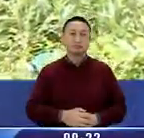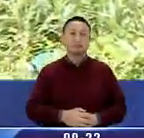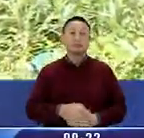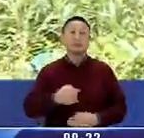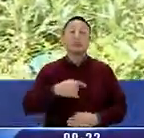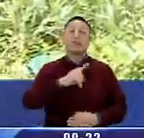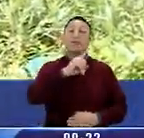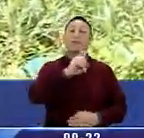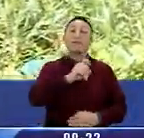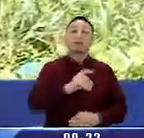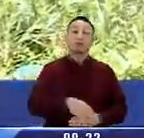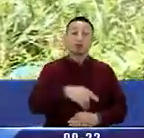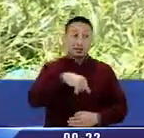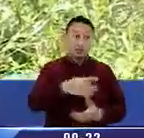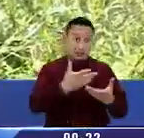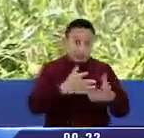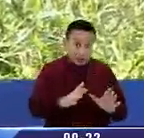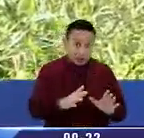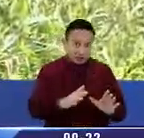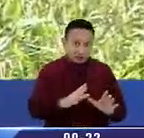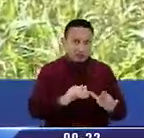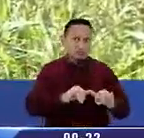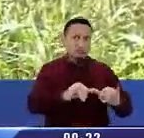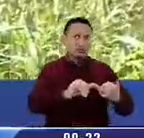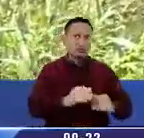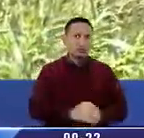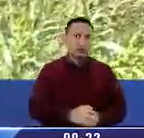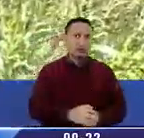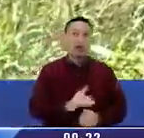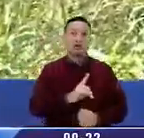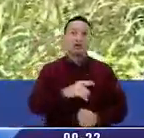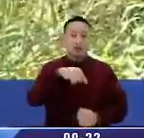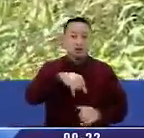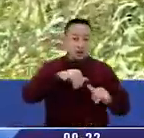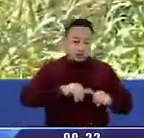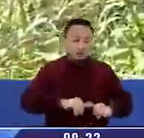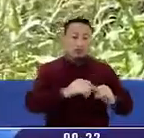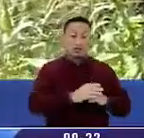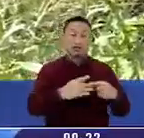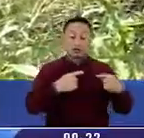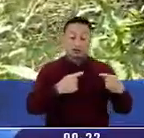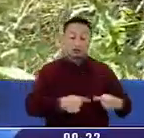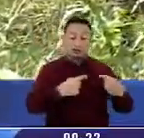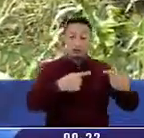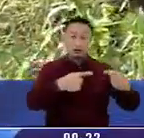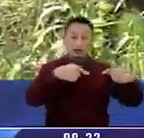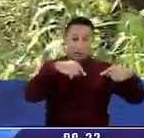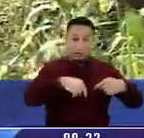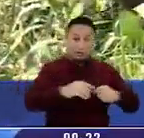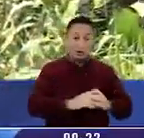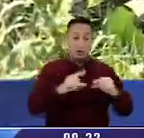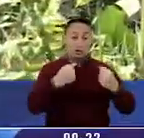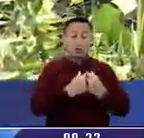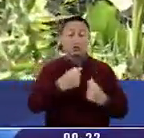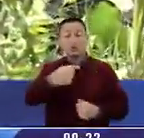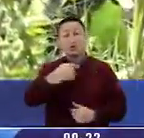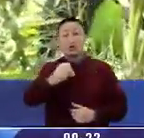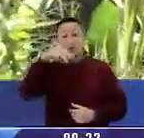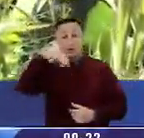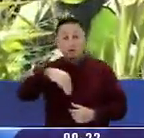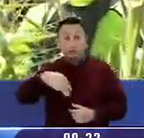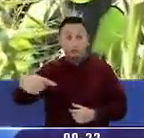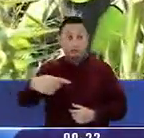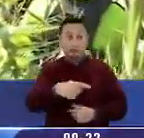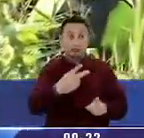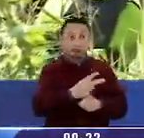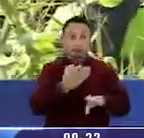esto culmina aquí o continúa? No, esto continúa. Nosotros, como le digo, diariamente hacemos este trabajo. El grupo motorizado, el personal preventivo,